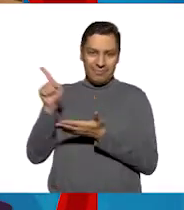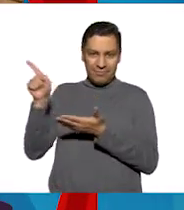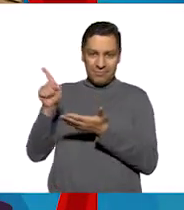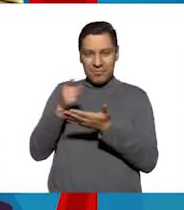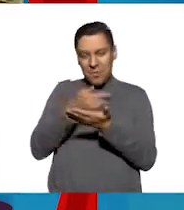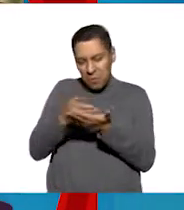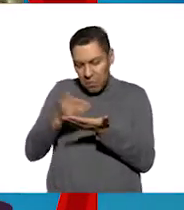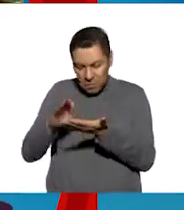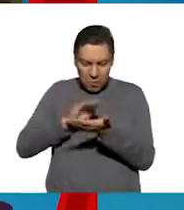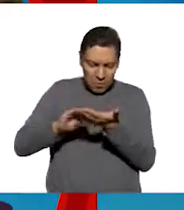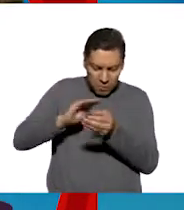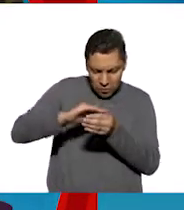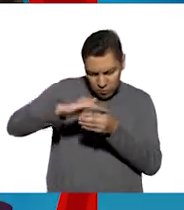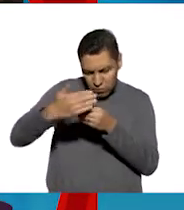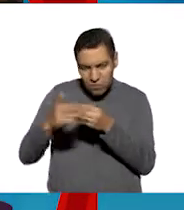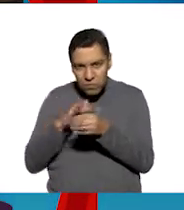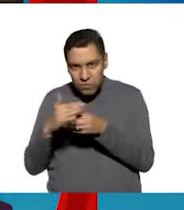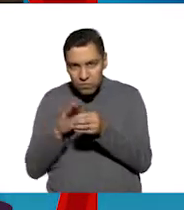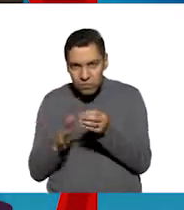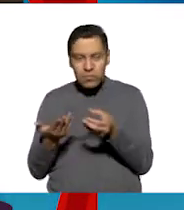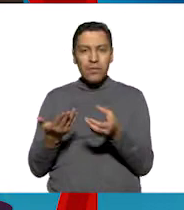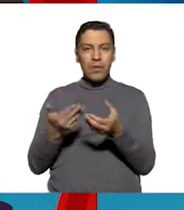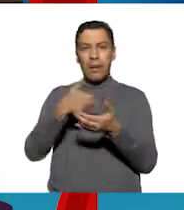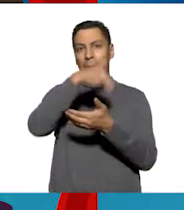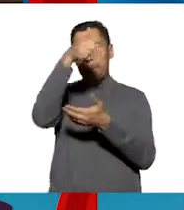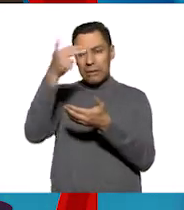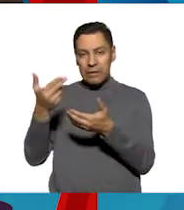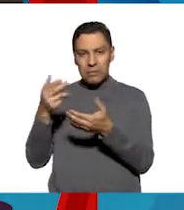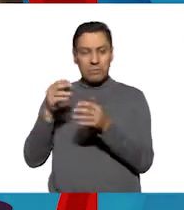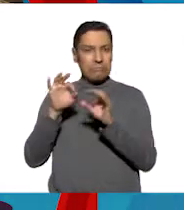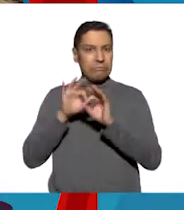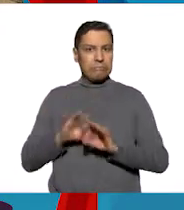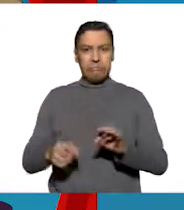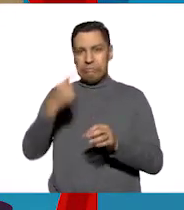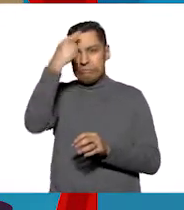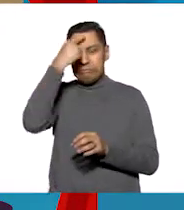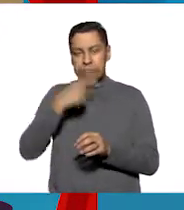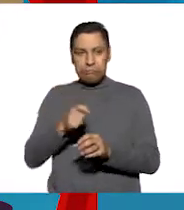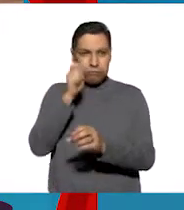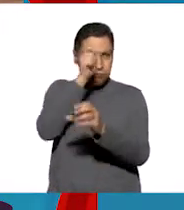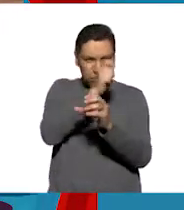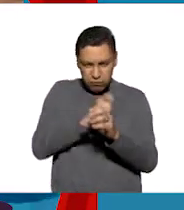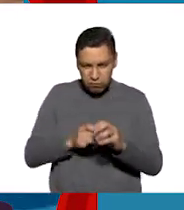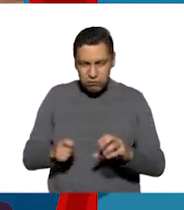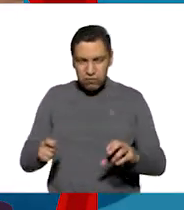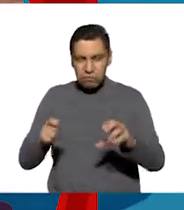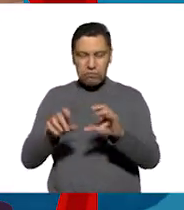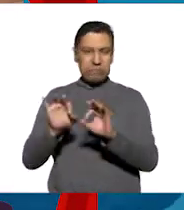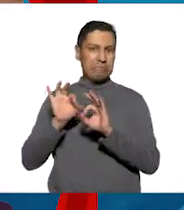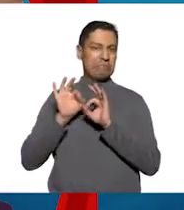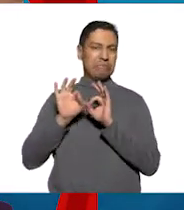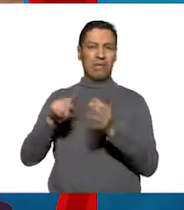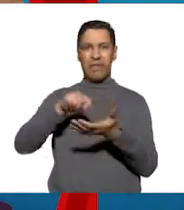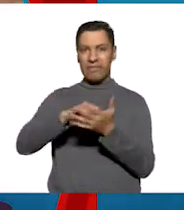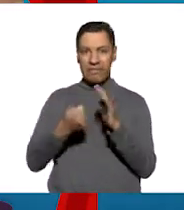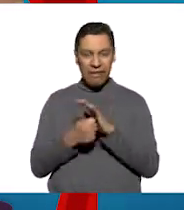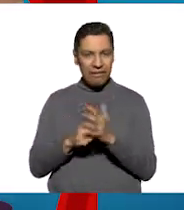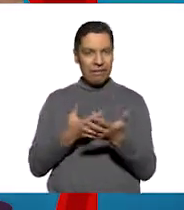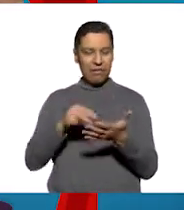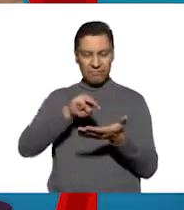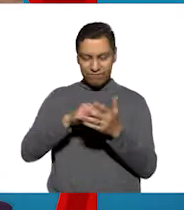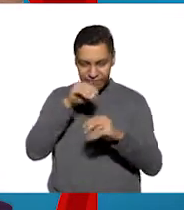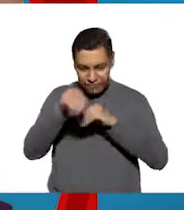de todos modos, sea con pintura, sin pintura, es una escultura monumental, tiene una técnica de